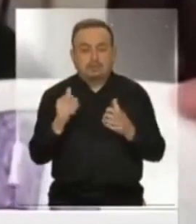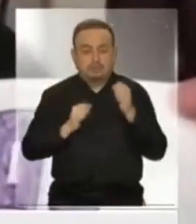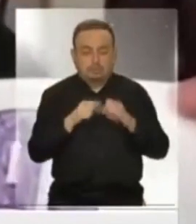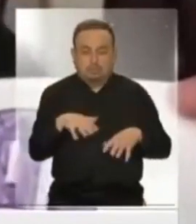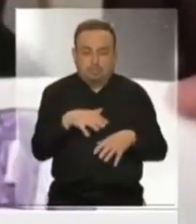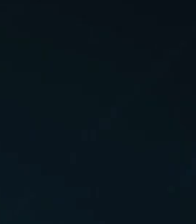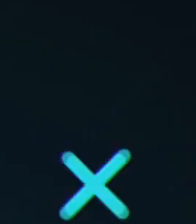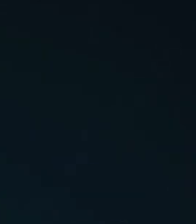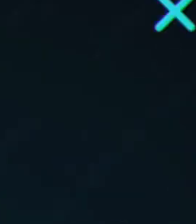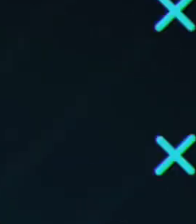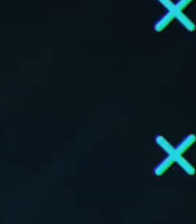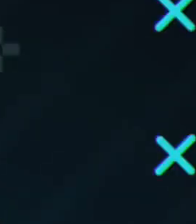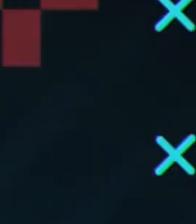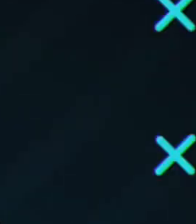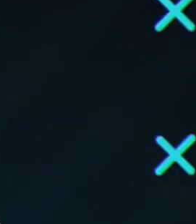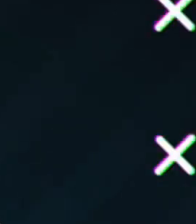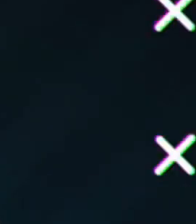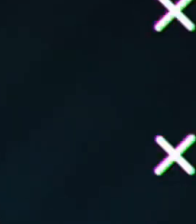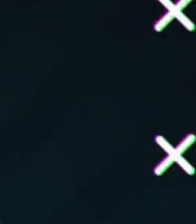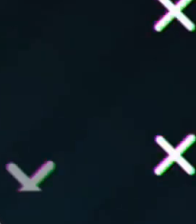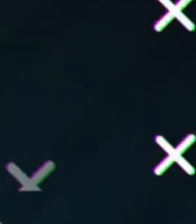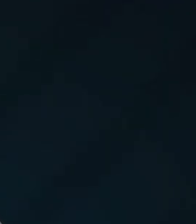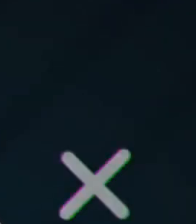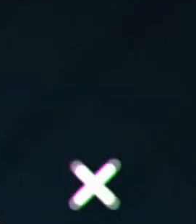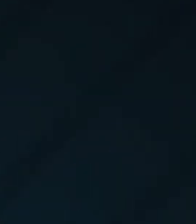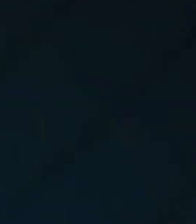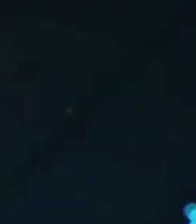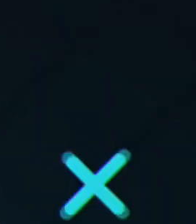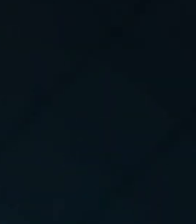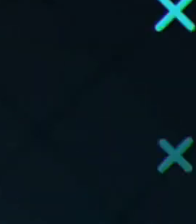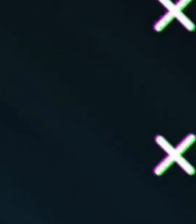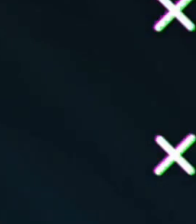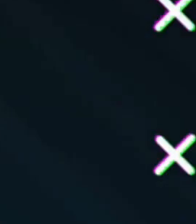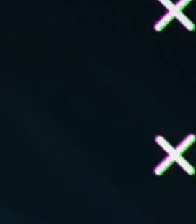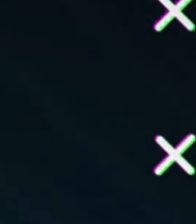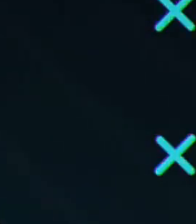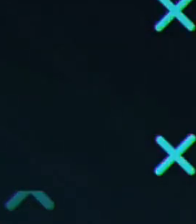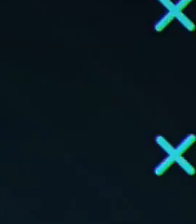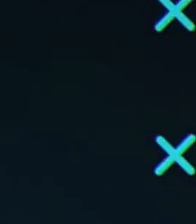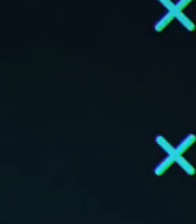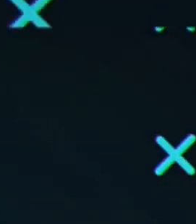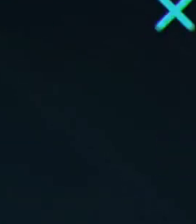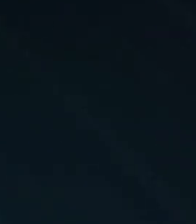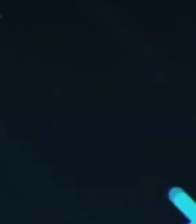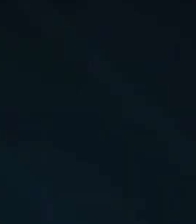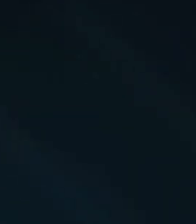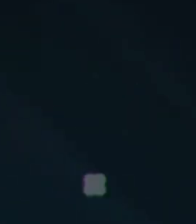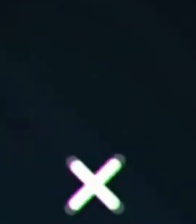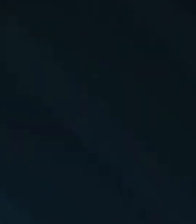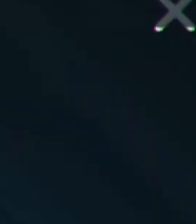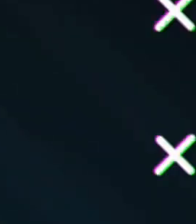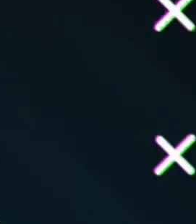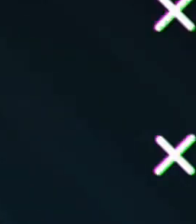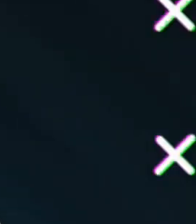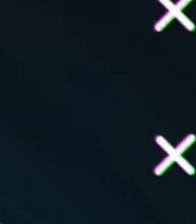paños fríos a ese nivel, por la situación. Cada vez que sale a hablar Bolsonaro, como haciendo una especie de autogolpe para que